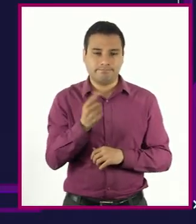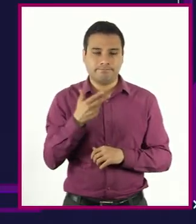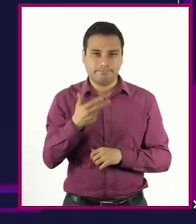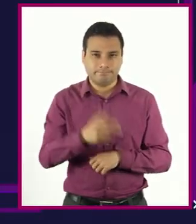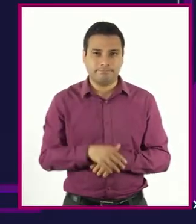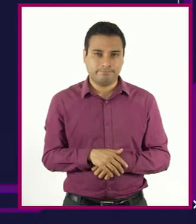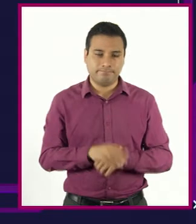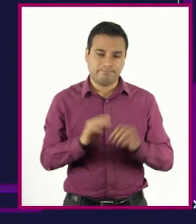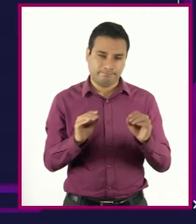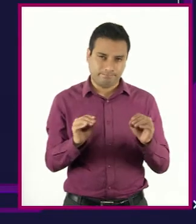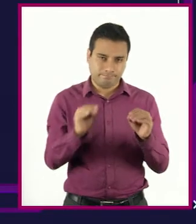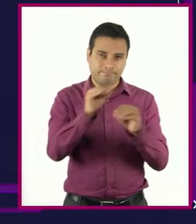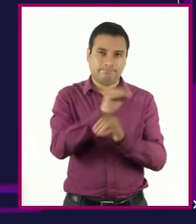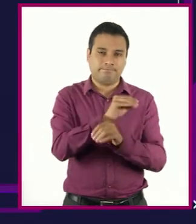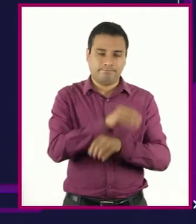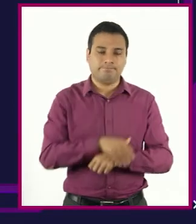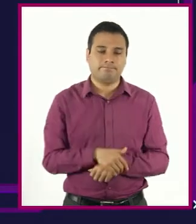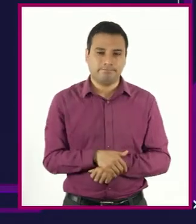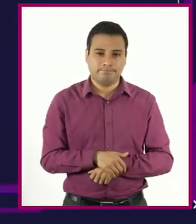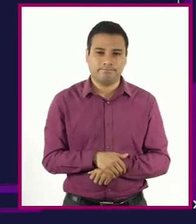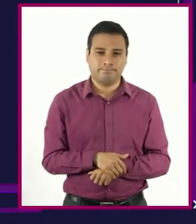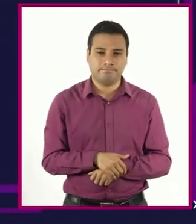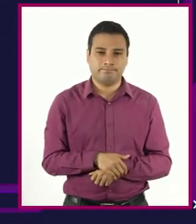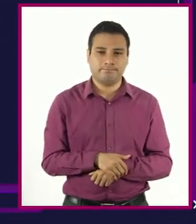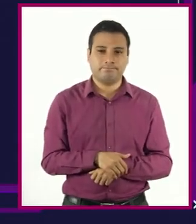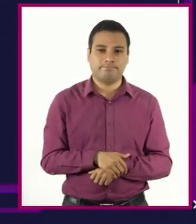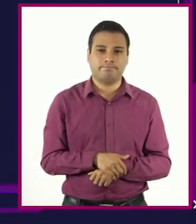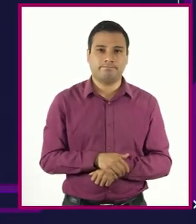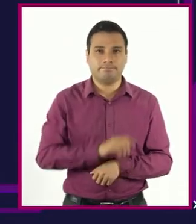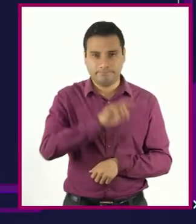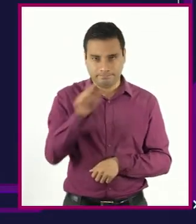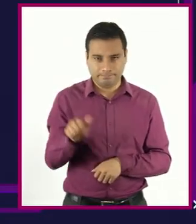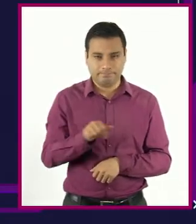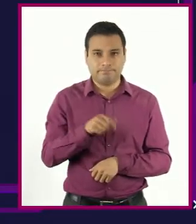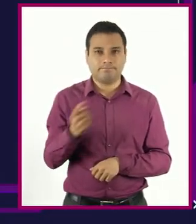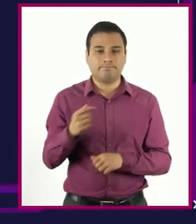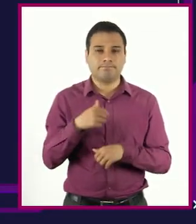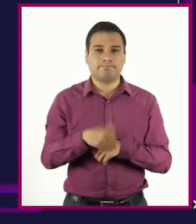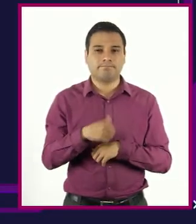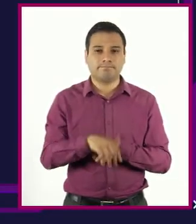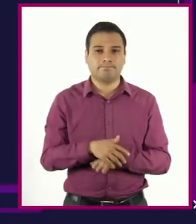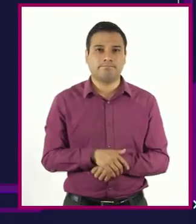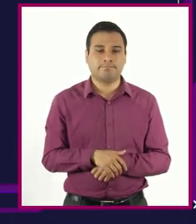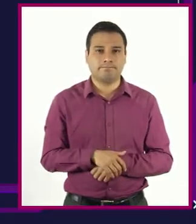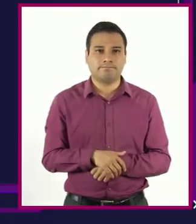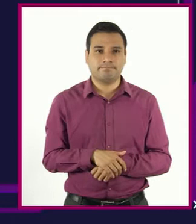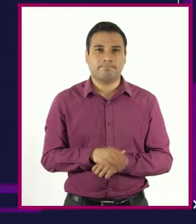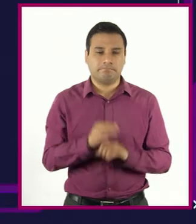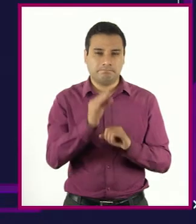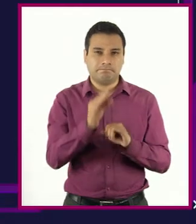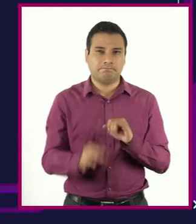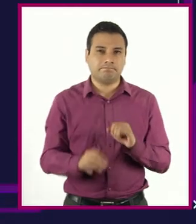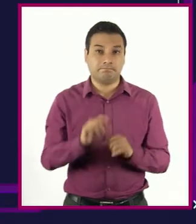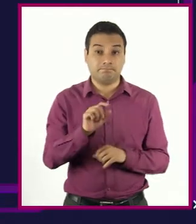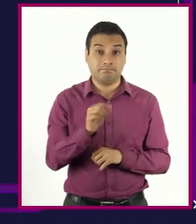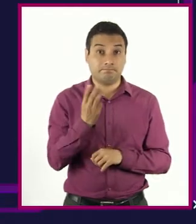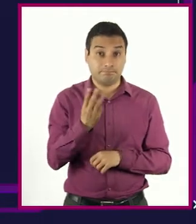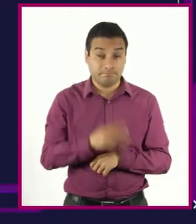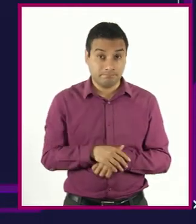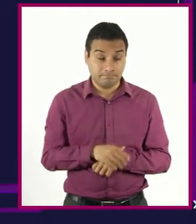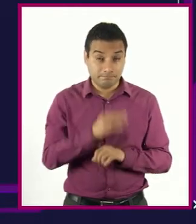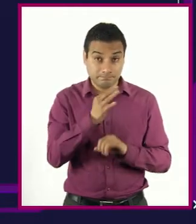que se intercambian para seleccionar el siguiente número. Finalmente, al no ser el último